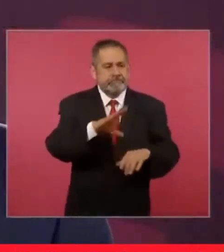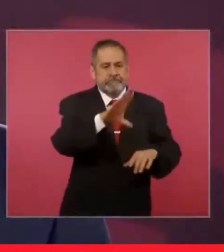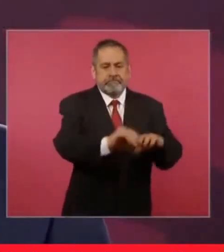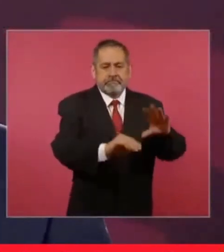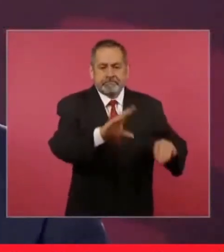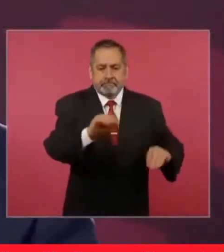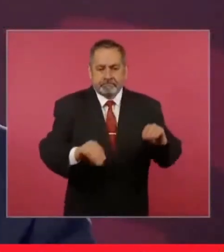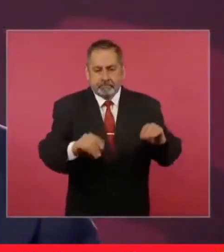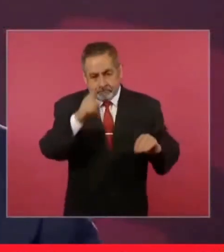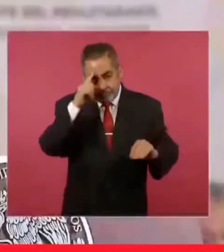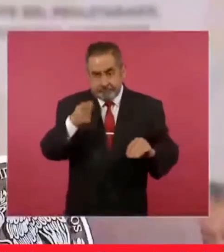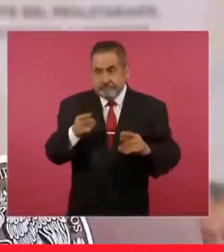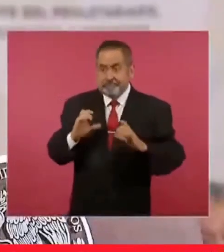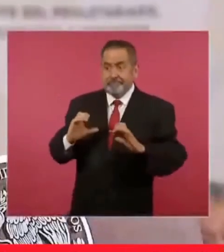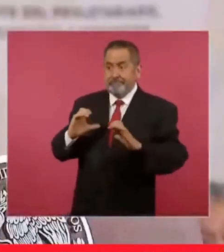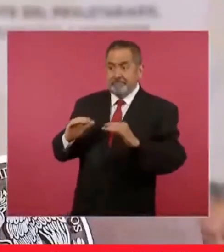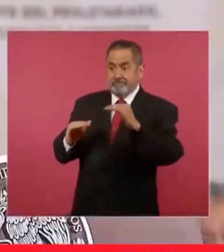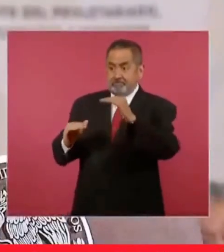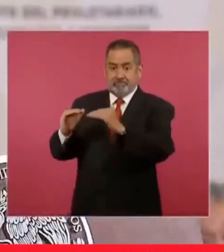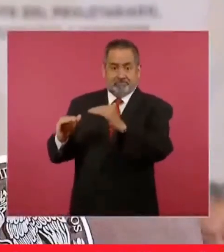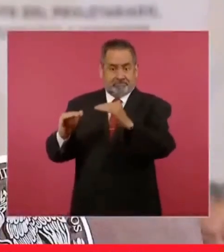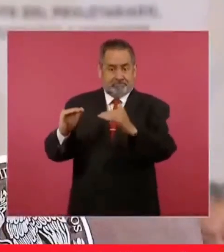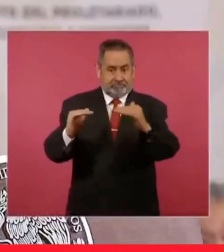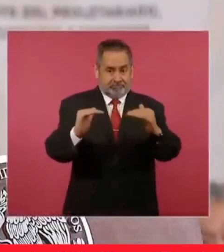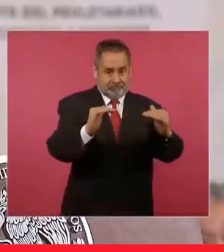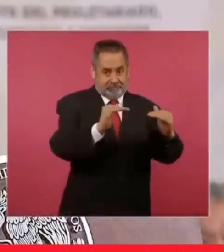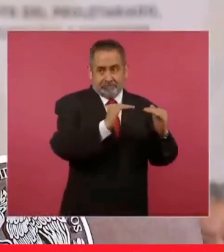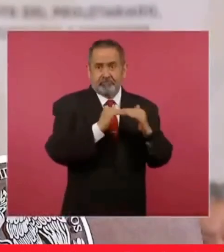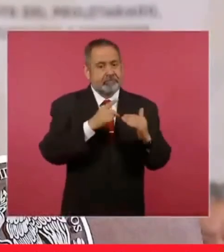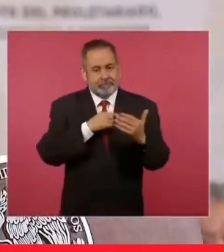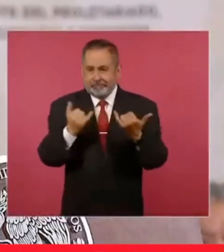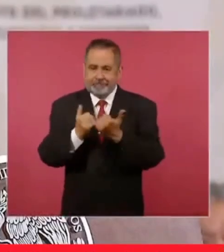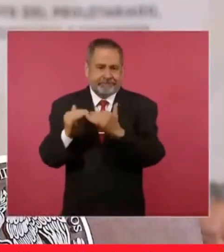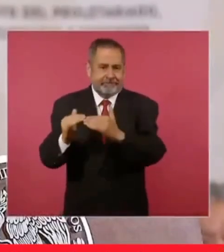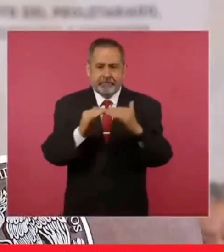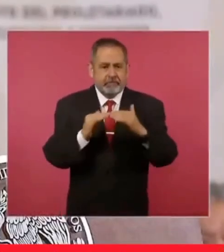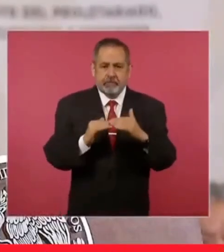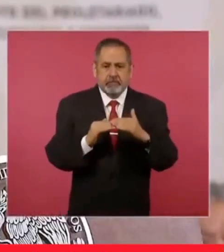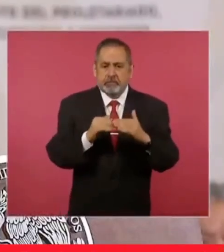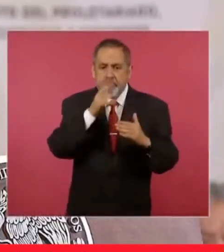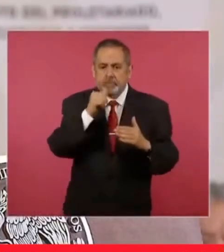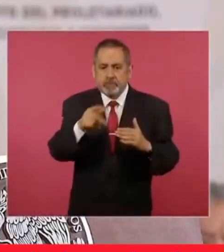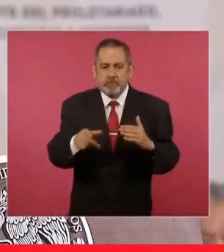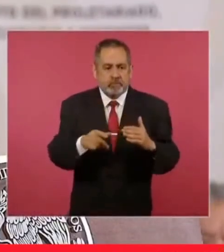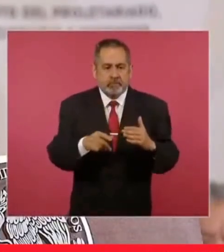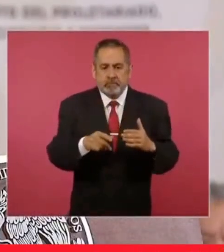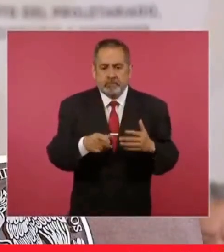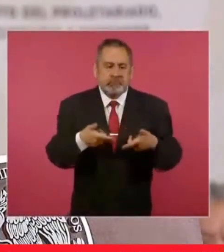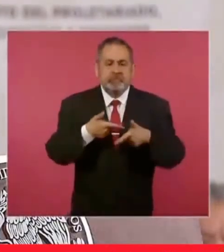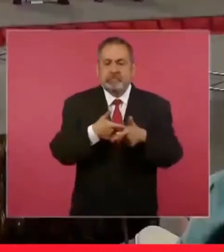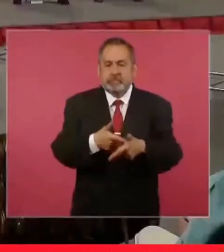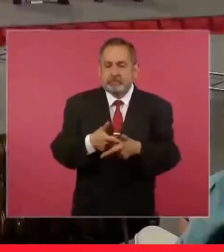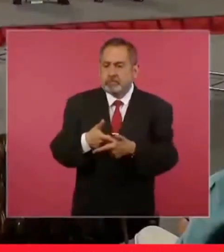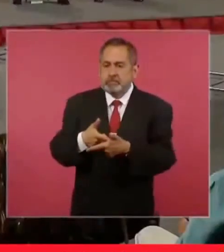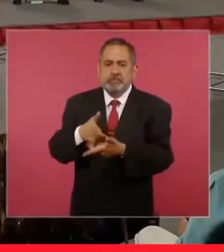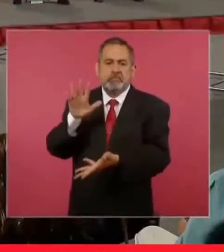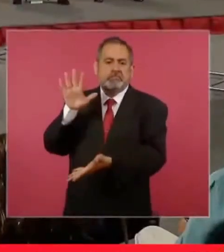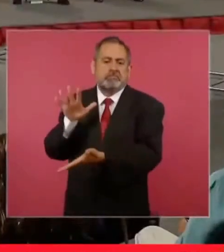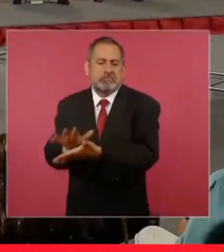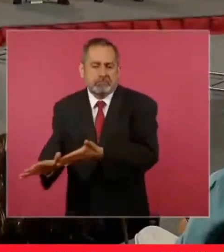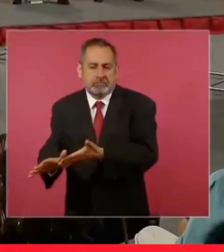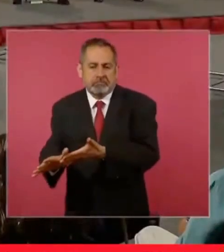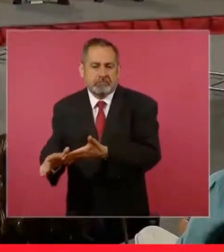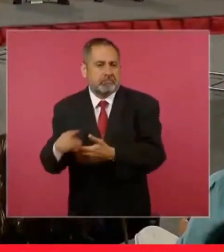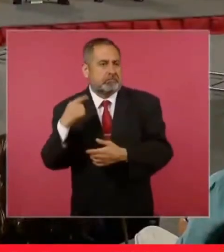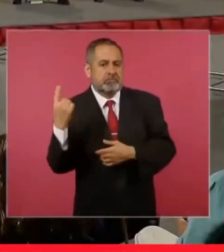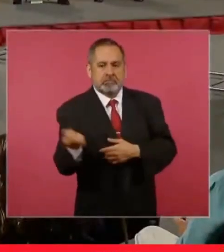de carga para mantener el balance. Recuerden que tenemos que mantener el balance para no ocasionar un disturbio mayor y afectar al resto